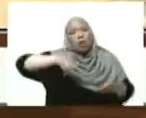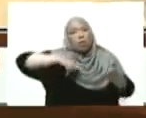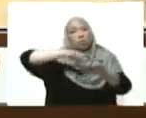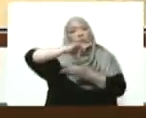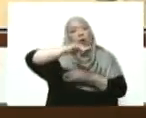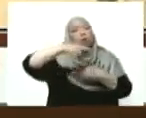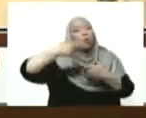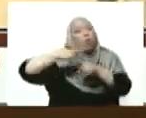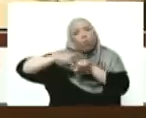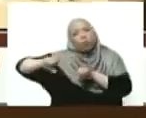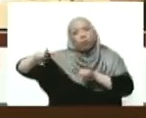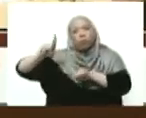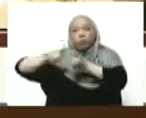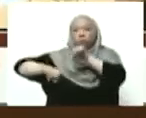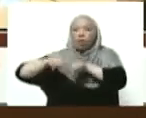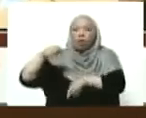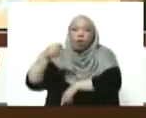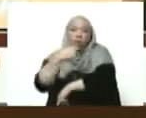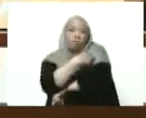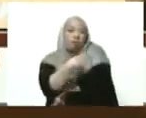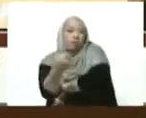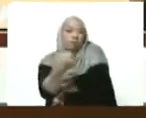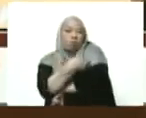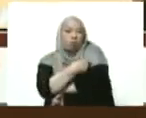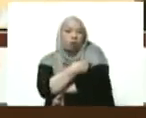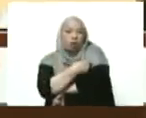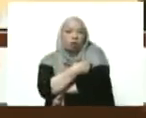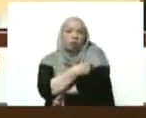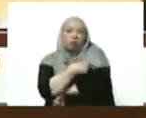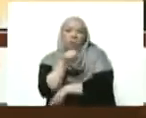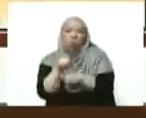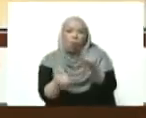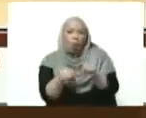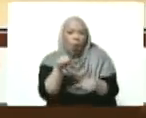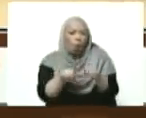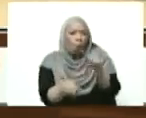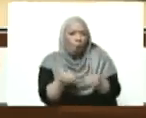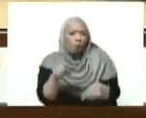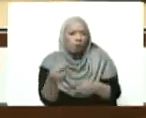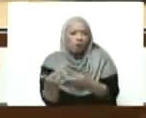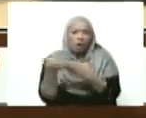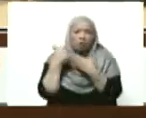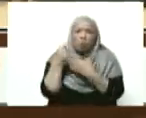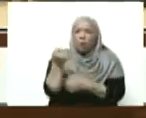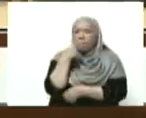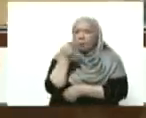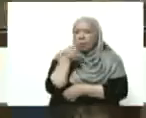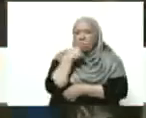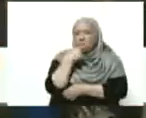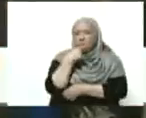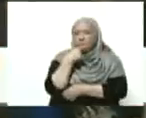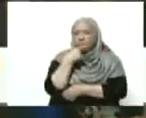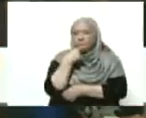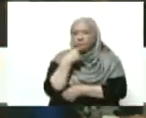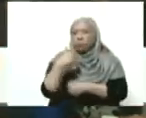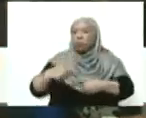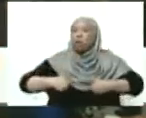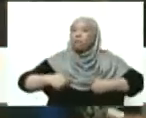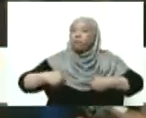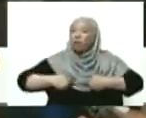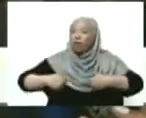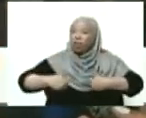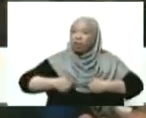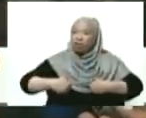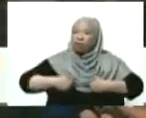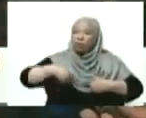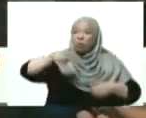traíamos las vacunas, medicamentos, partes, insumos médicos, por la facilidad que tienen. Por eso es que aquí se está afectando no